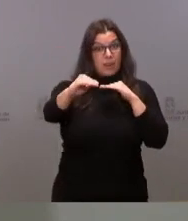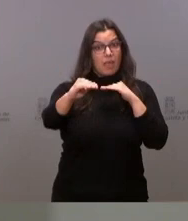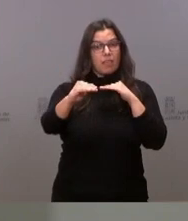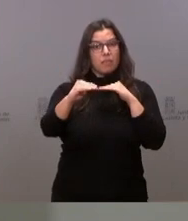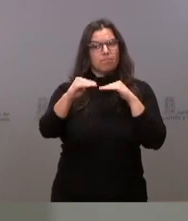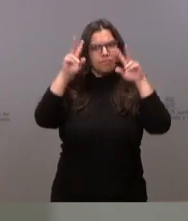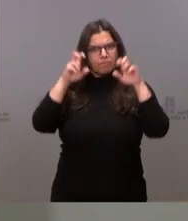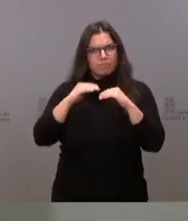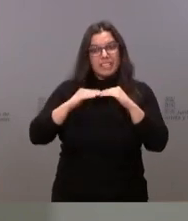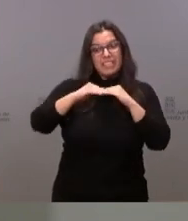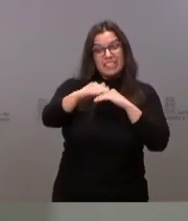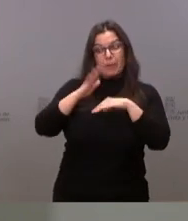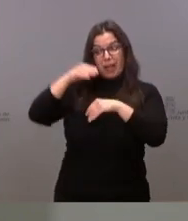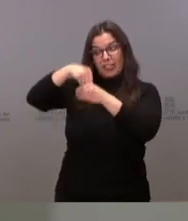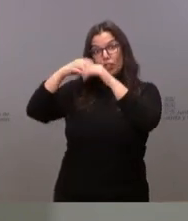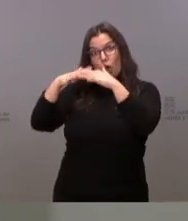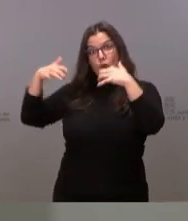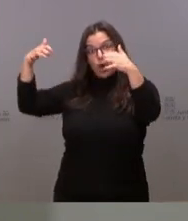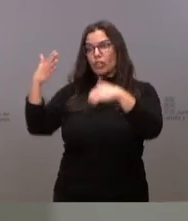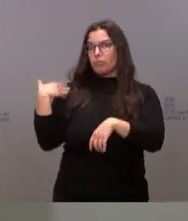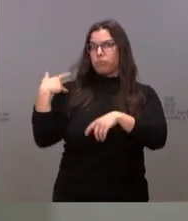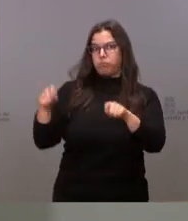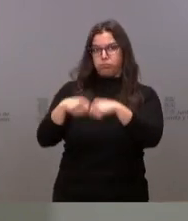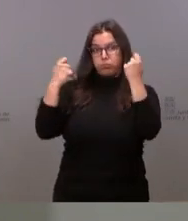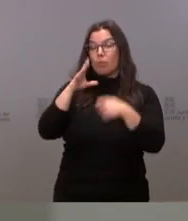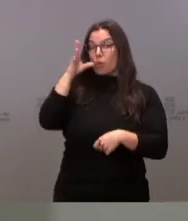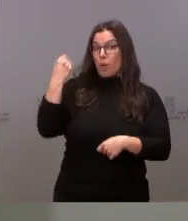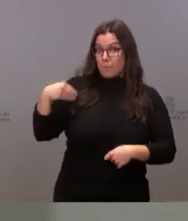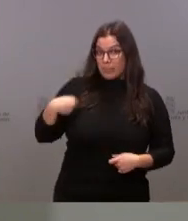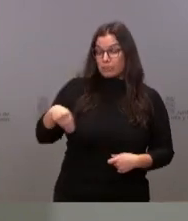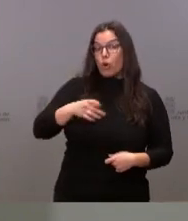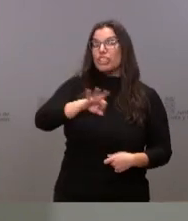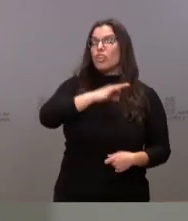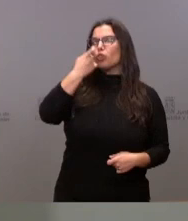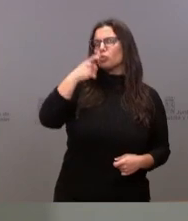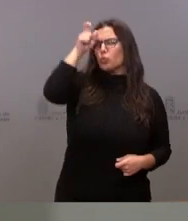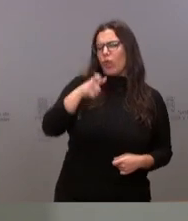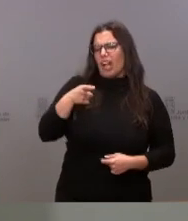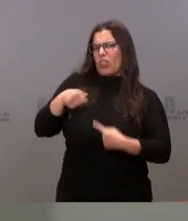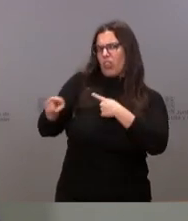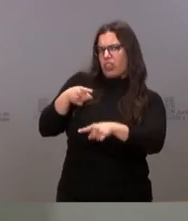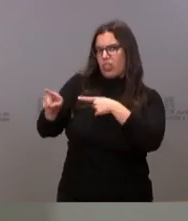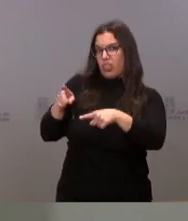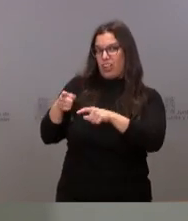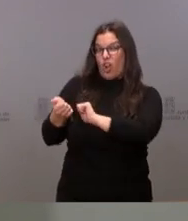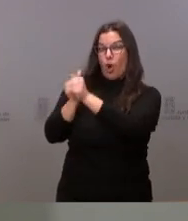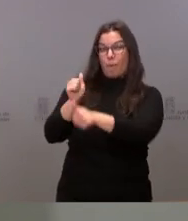la estabilidad en las Cortes se había roto por las intrigas del señor Tudanca siguiendo la estela de